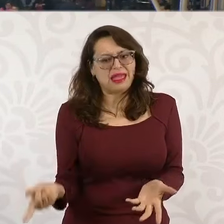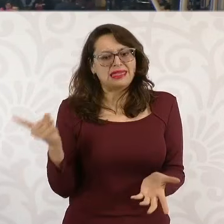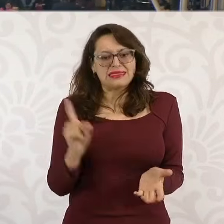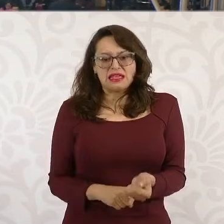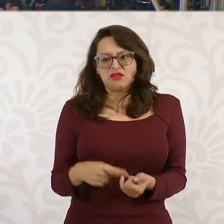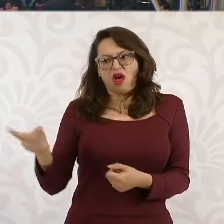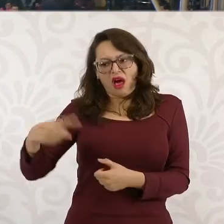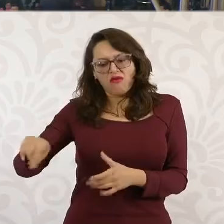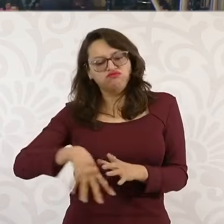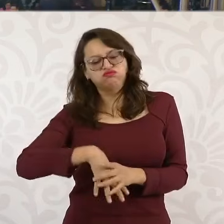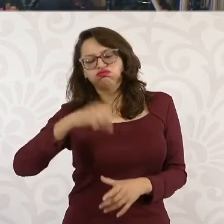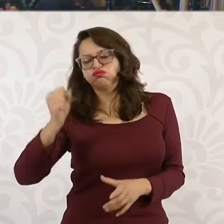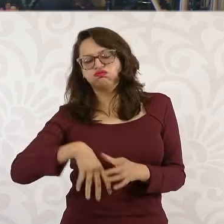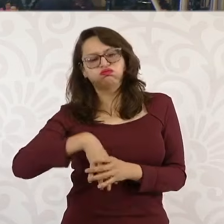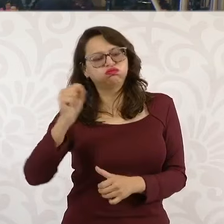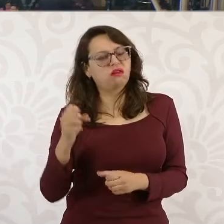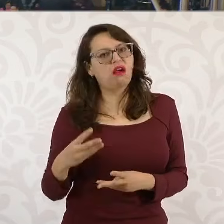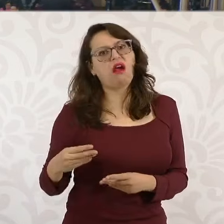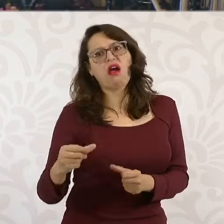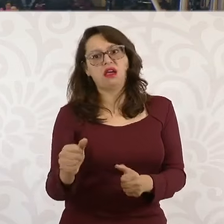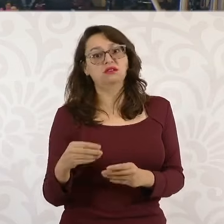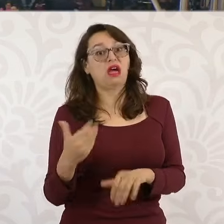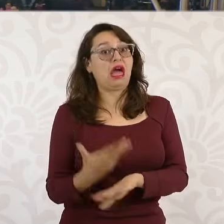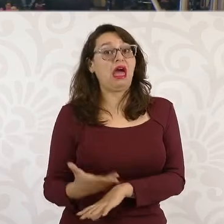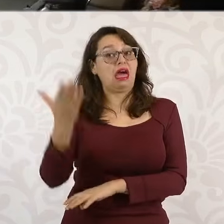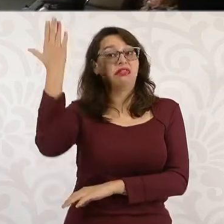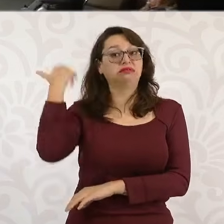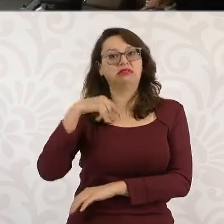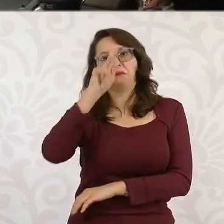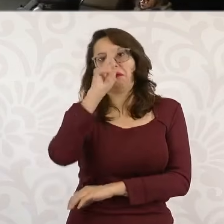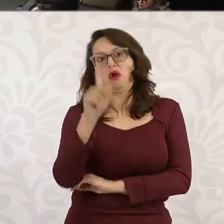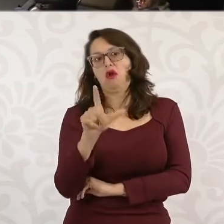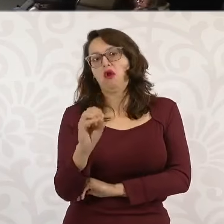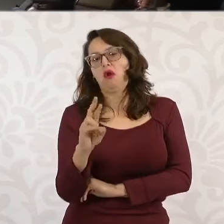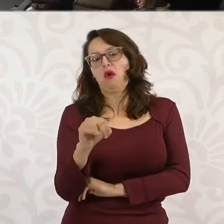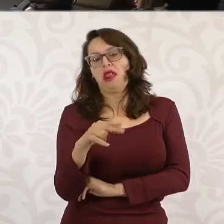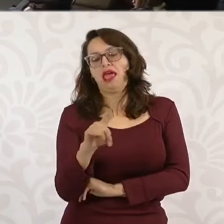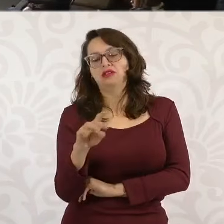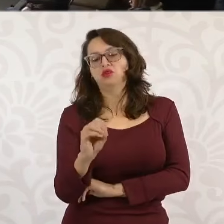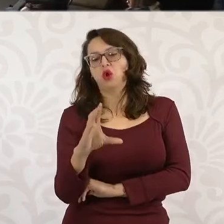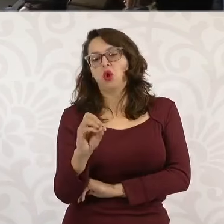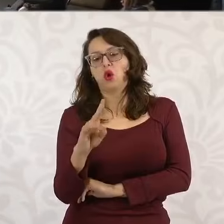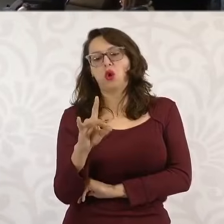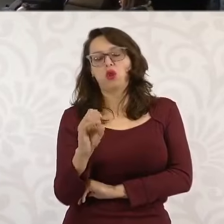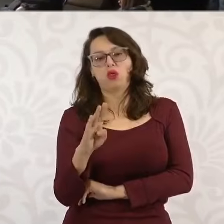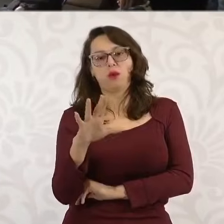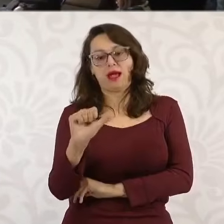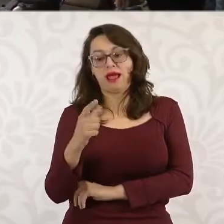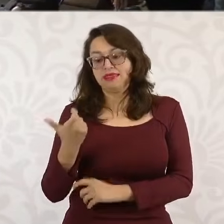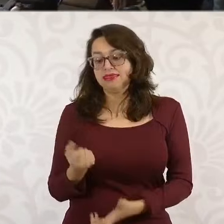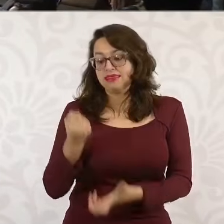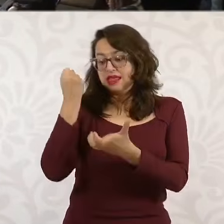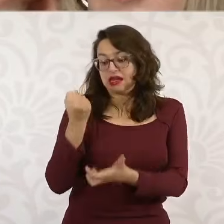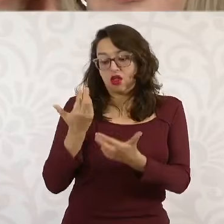forma irregular el instituto comandado entonces por Lorenzo Córdoba Vianello no regresaba los remanentes, el